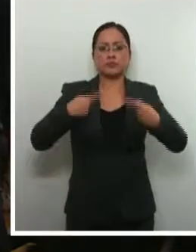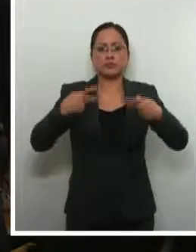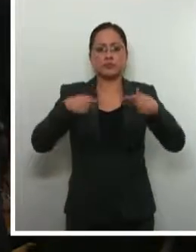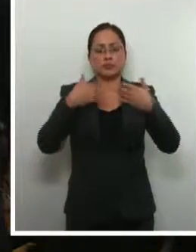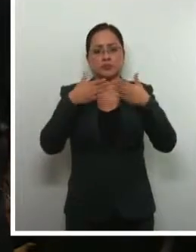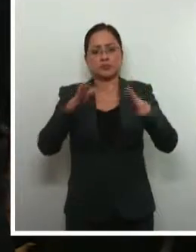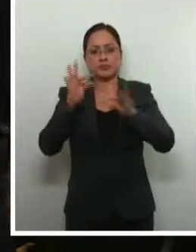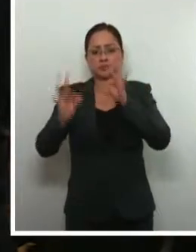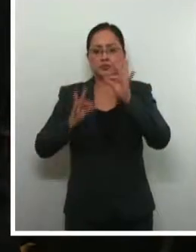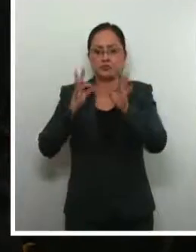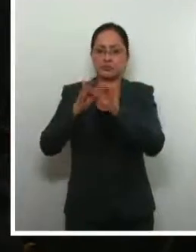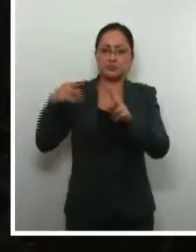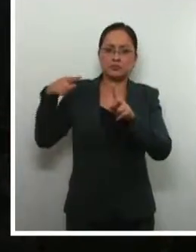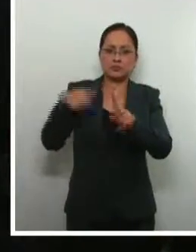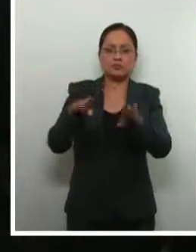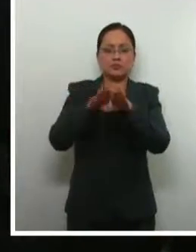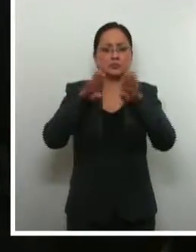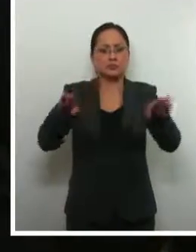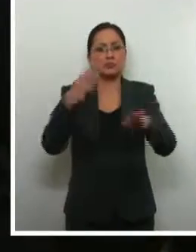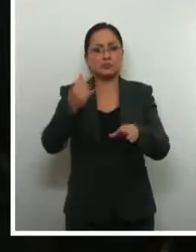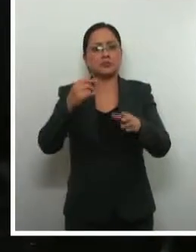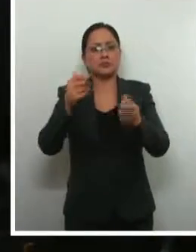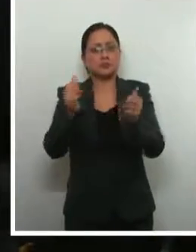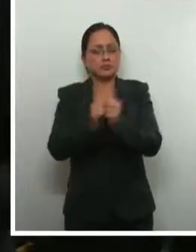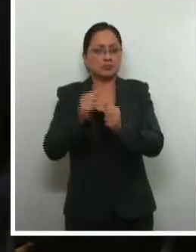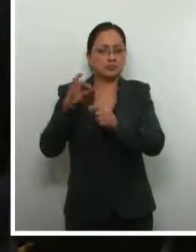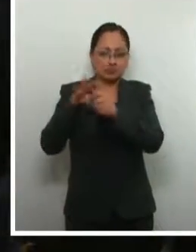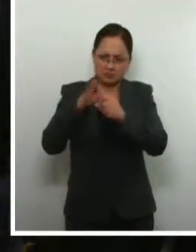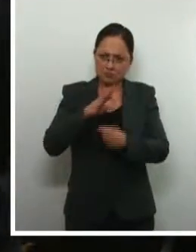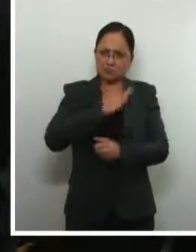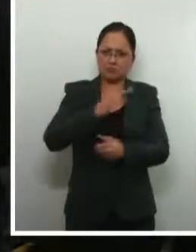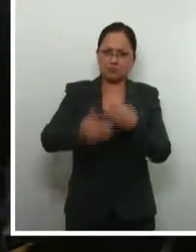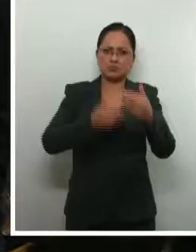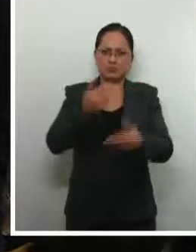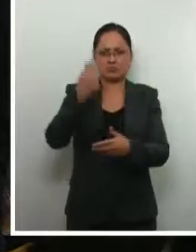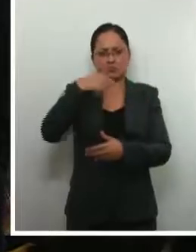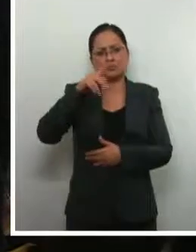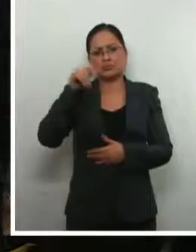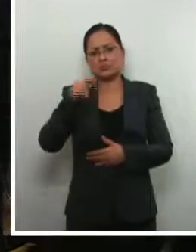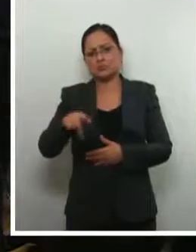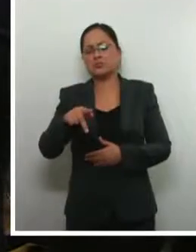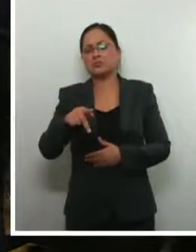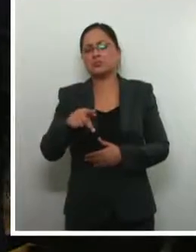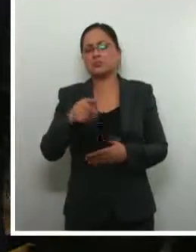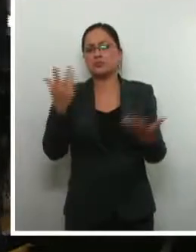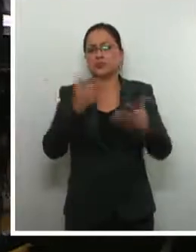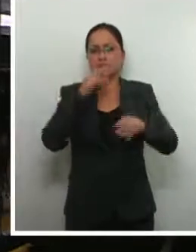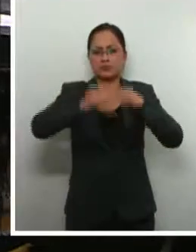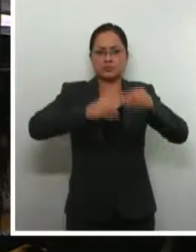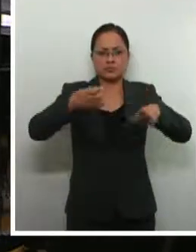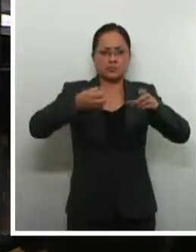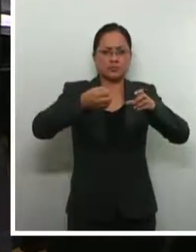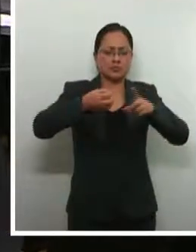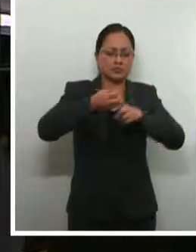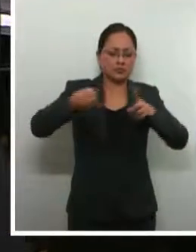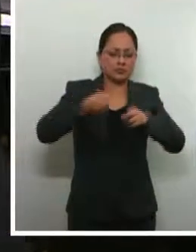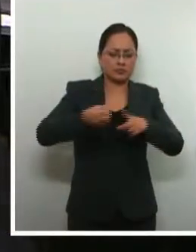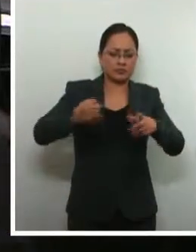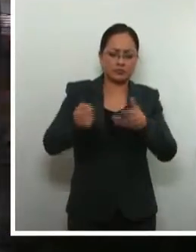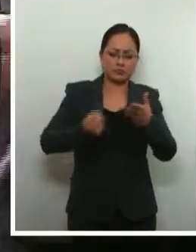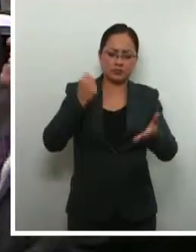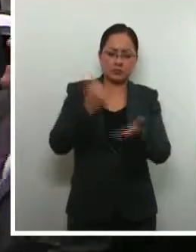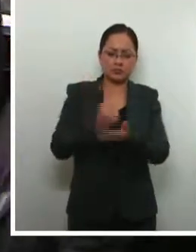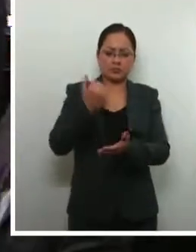amplia, directa, equitativa y democrática en el proceso de planeación, elaboración, aprobación,